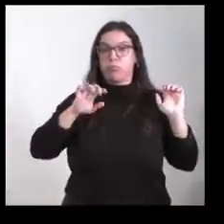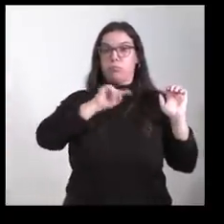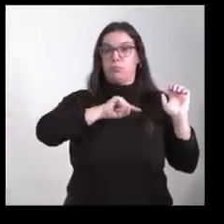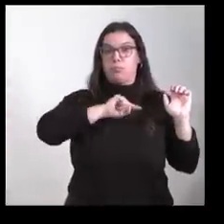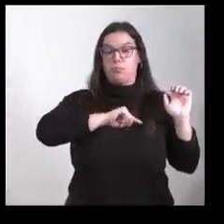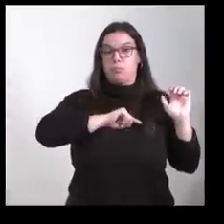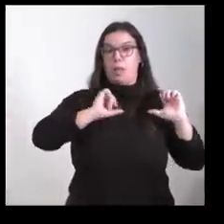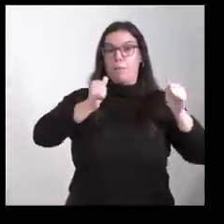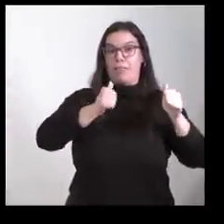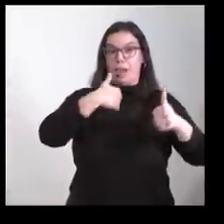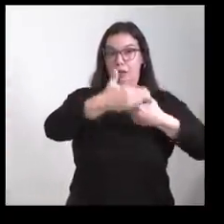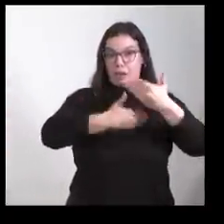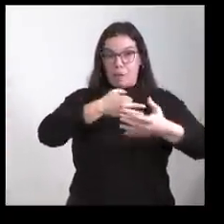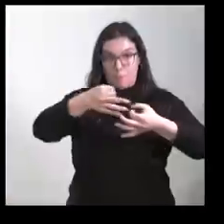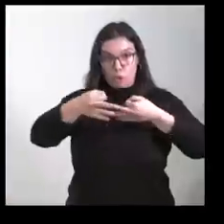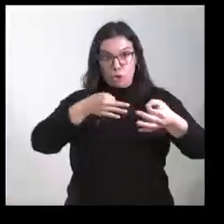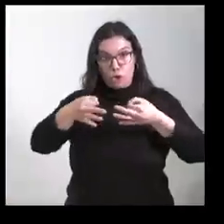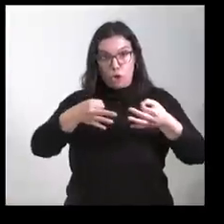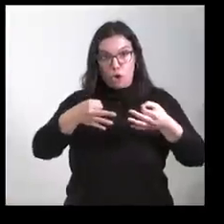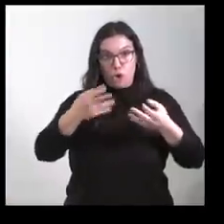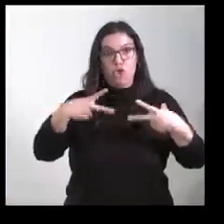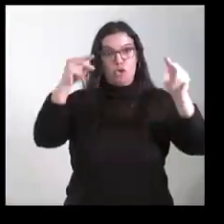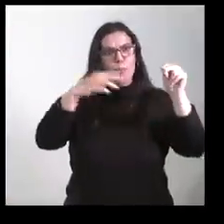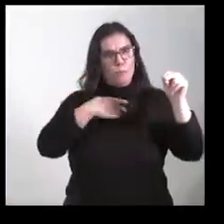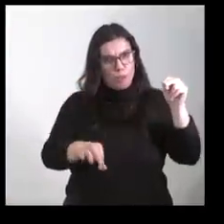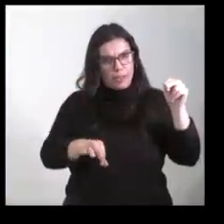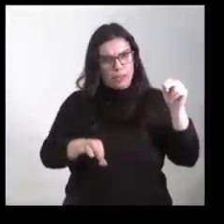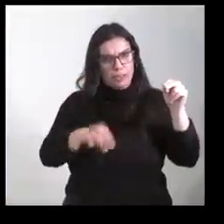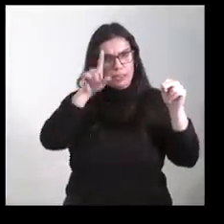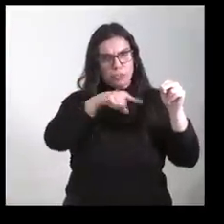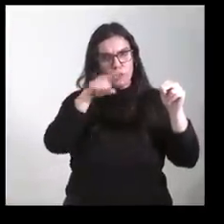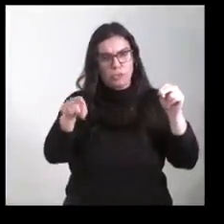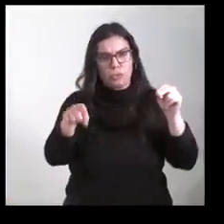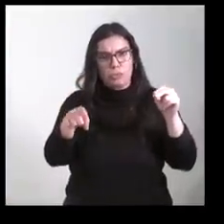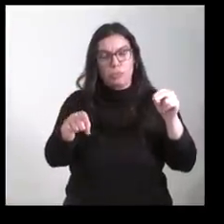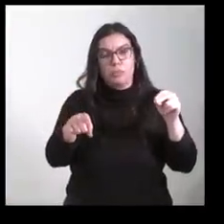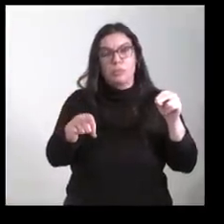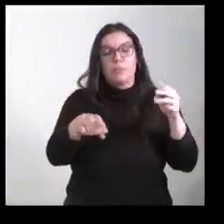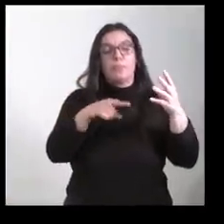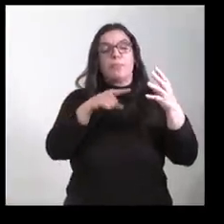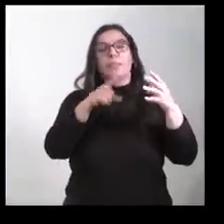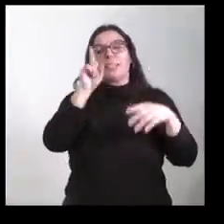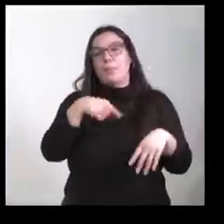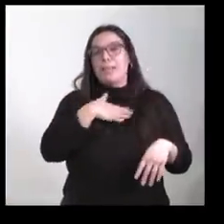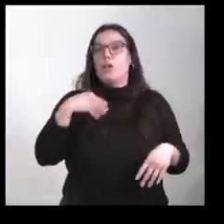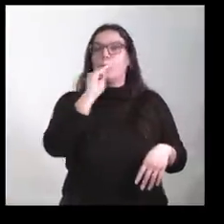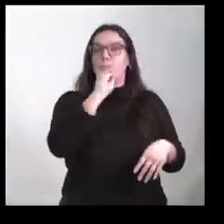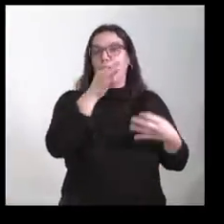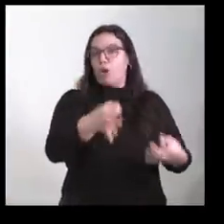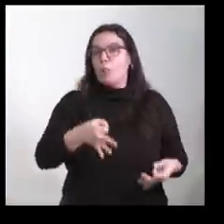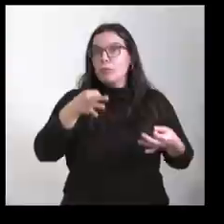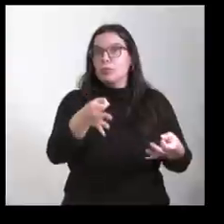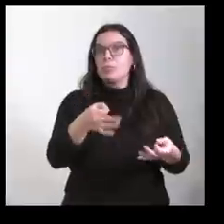negarse a iniciar Incluso el el proceso y el señor Gallardo permítame preguntarle como siempre que